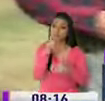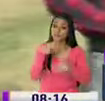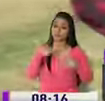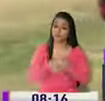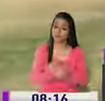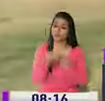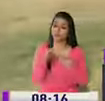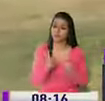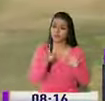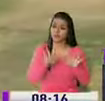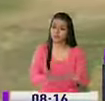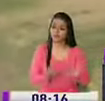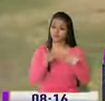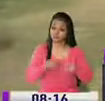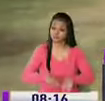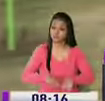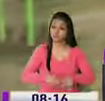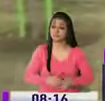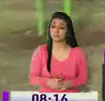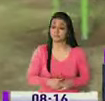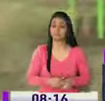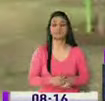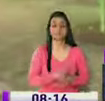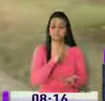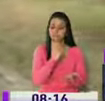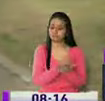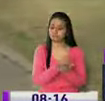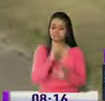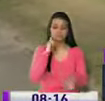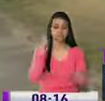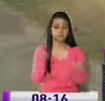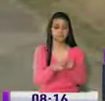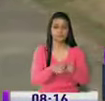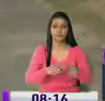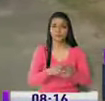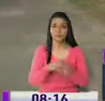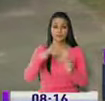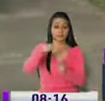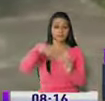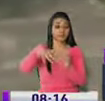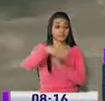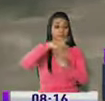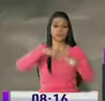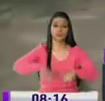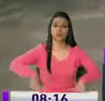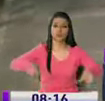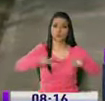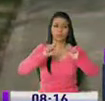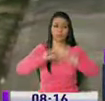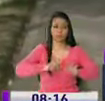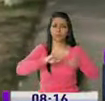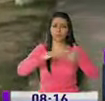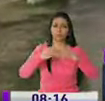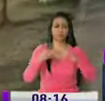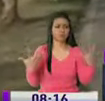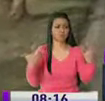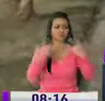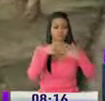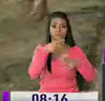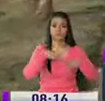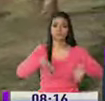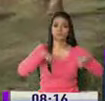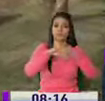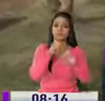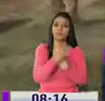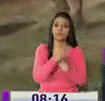también es parte de esa posibilidad de empoderamiento. Totalmente de acuerdo. El parque es un sitio donde se puede unir la comunidad, es la parte importante, por eso se hacen